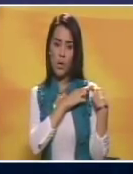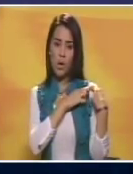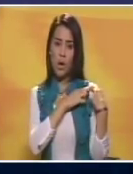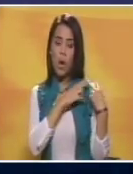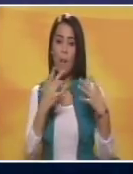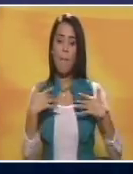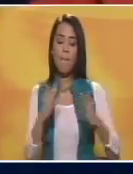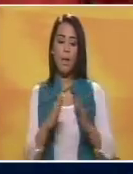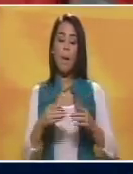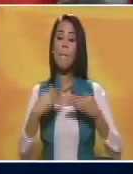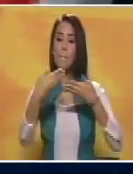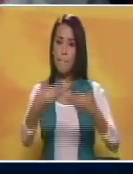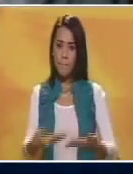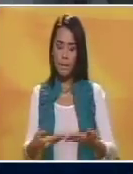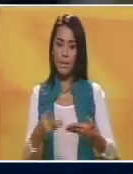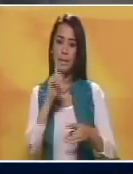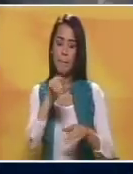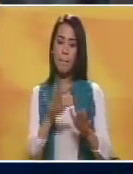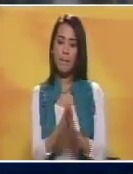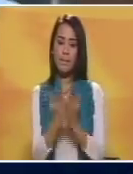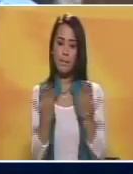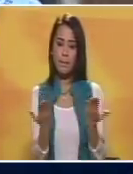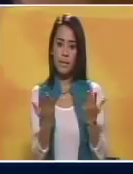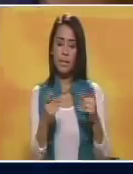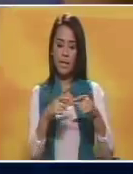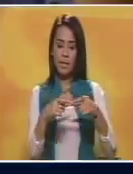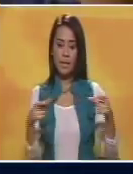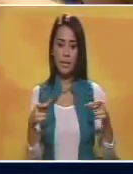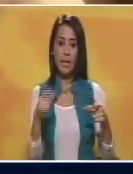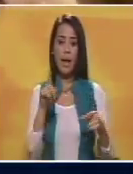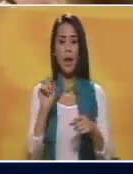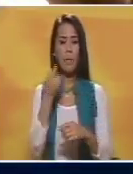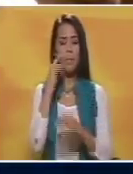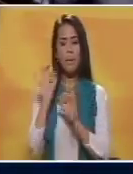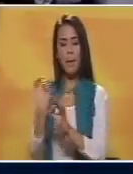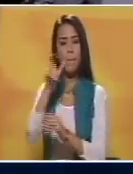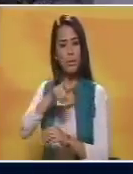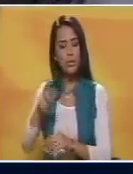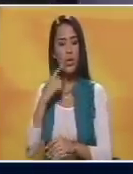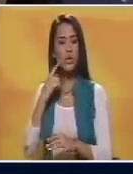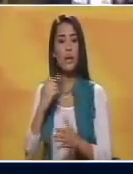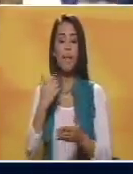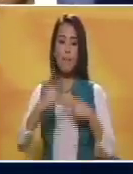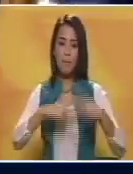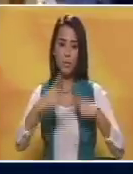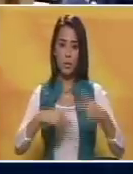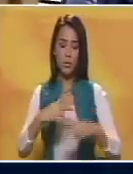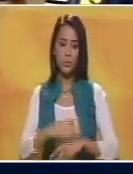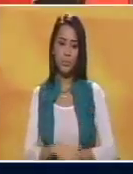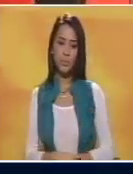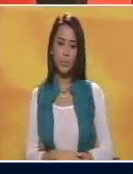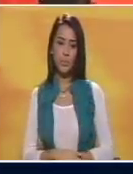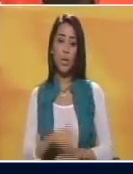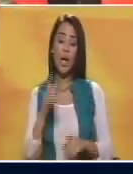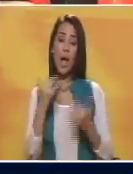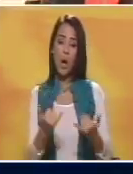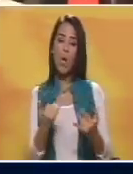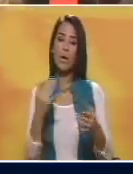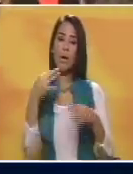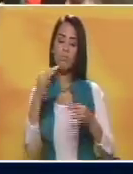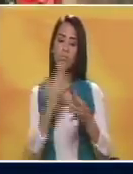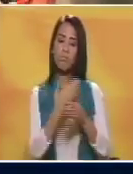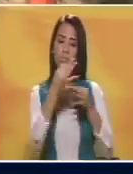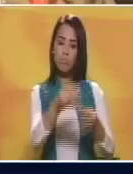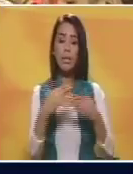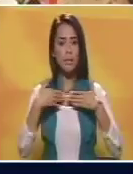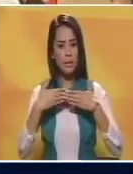de visas y carnets de identidad a los primeros beneficiados del proceso de regularización masiva. Los ahora documentados podrán acceder